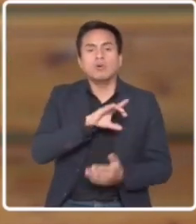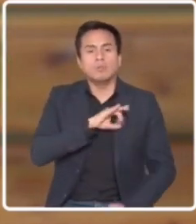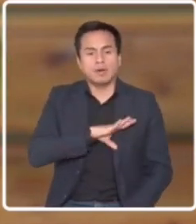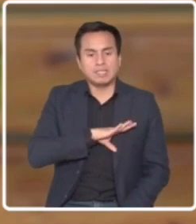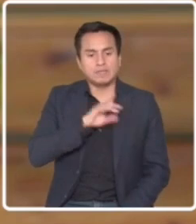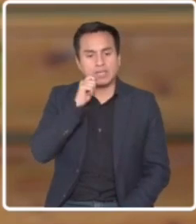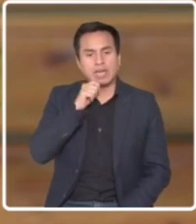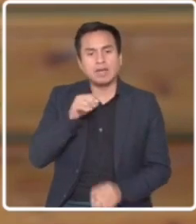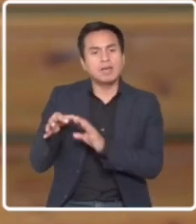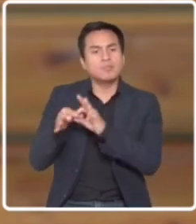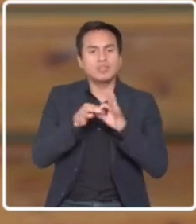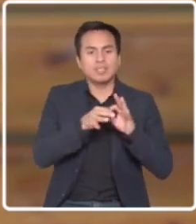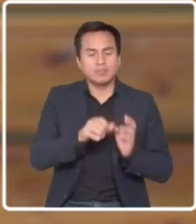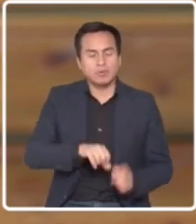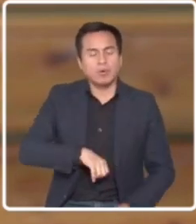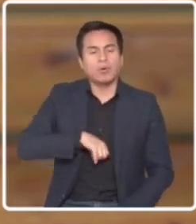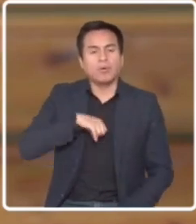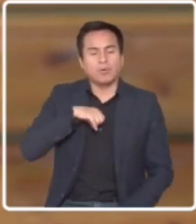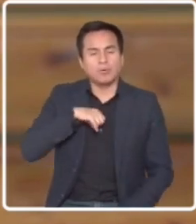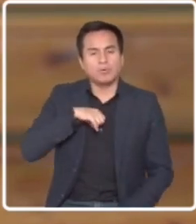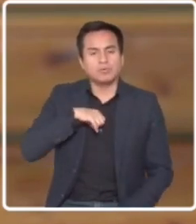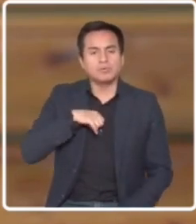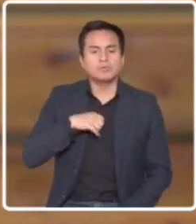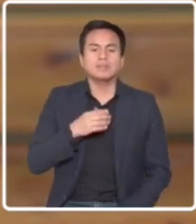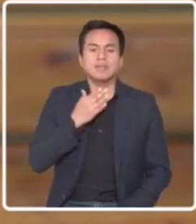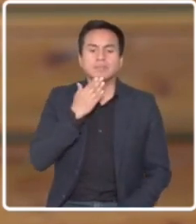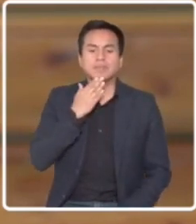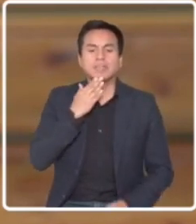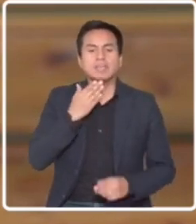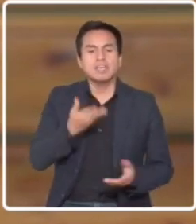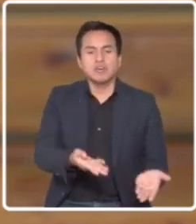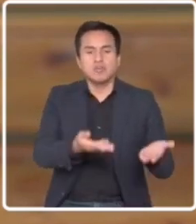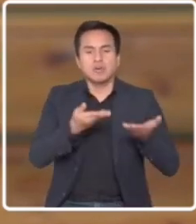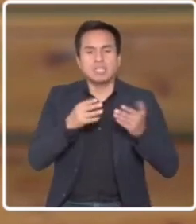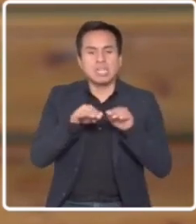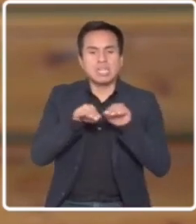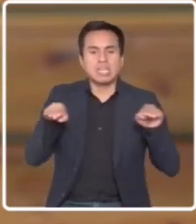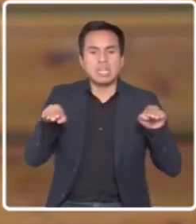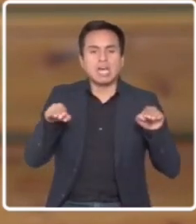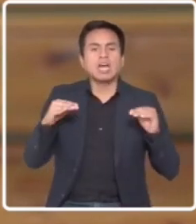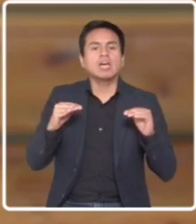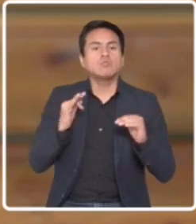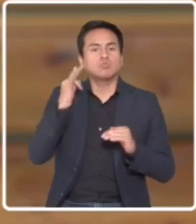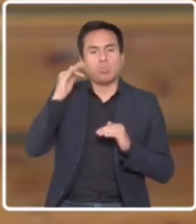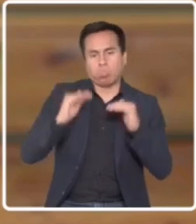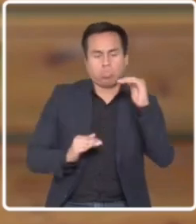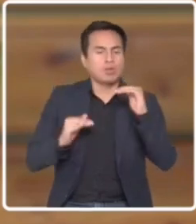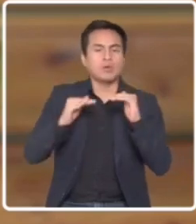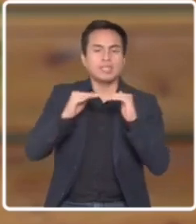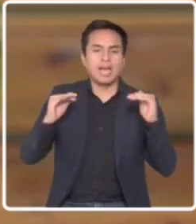país sea un motivo de orgullo y de fuente de equidad e igualdad en el futuro.